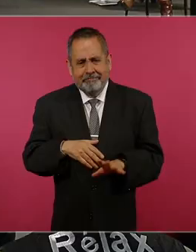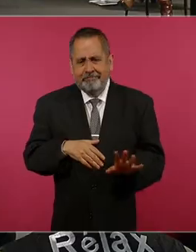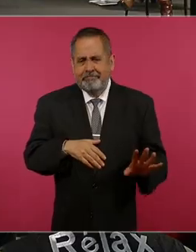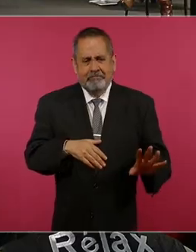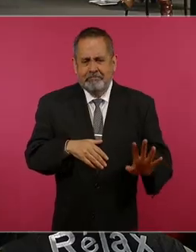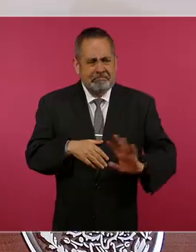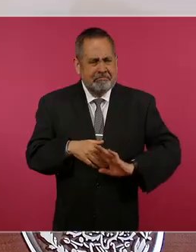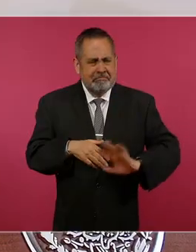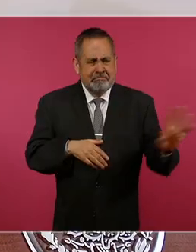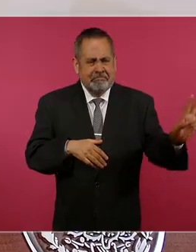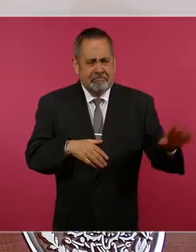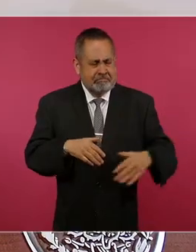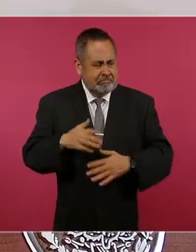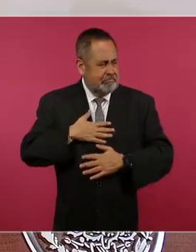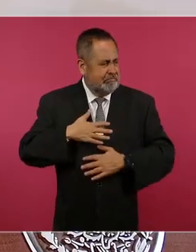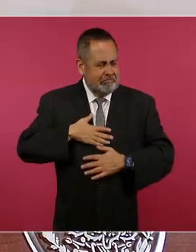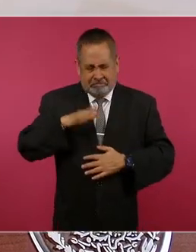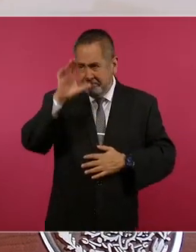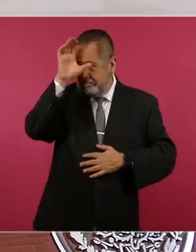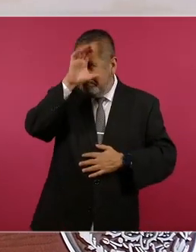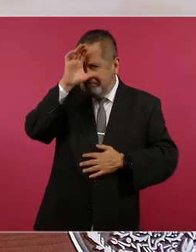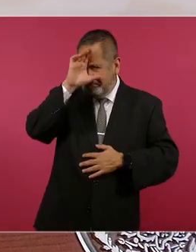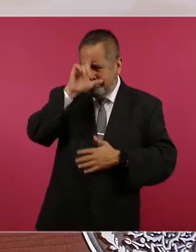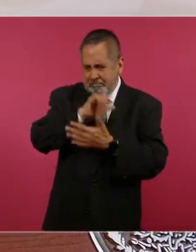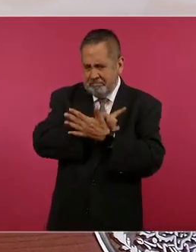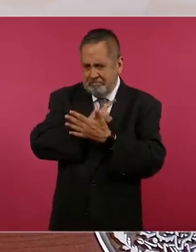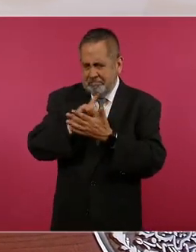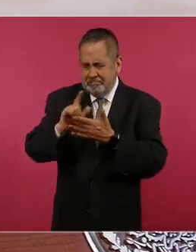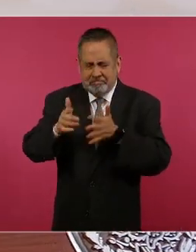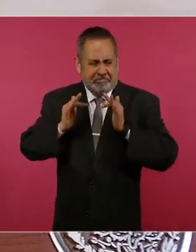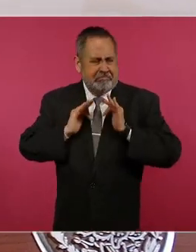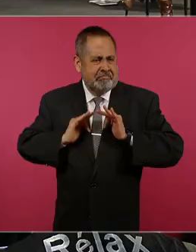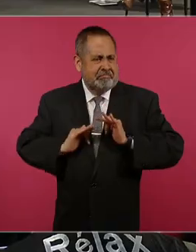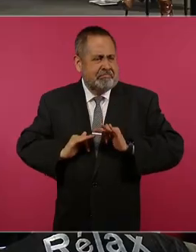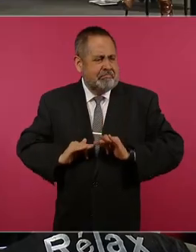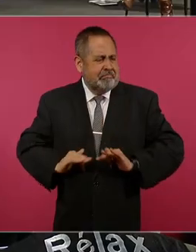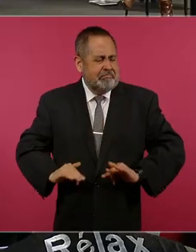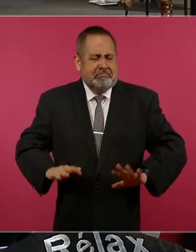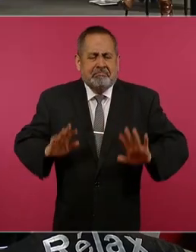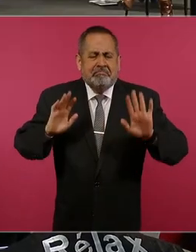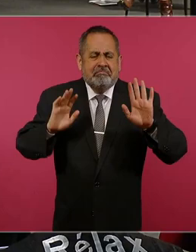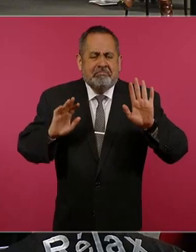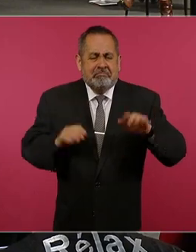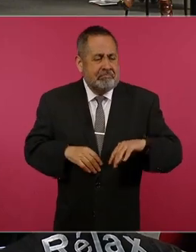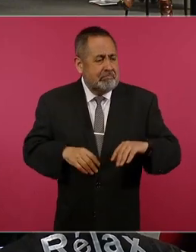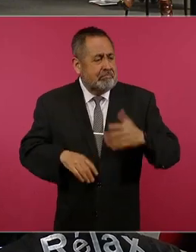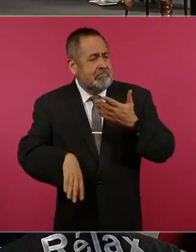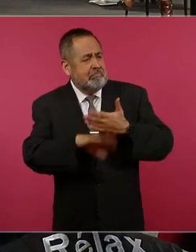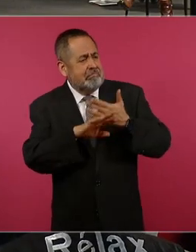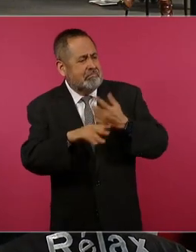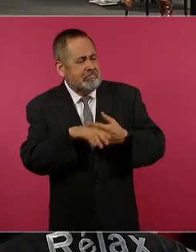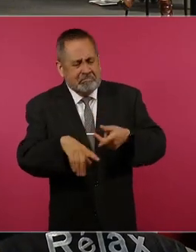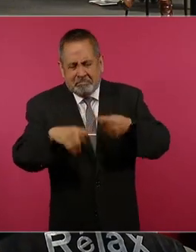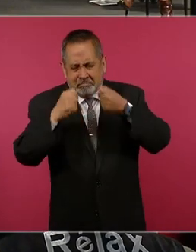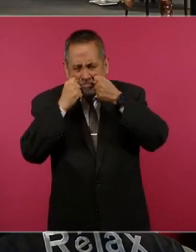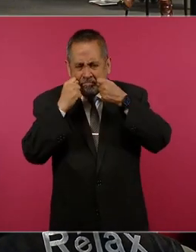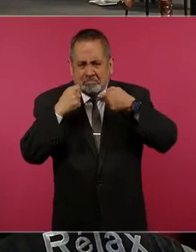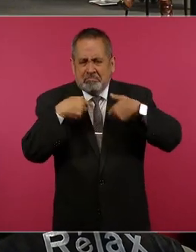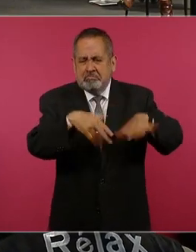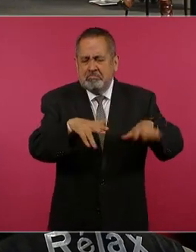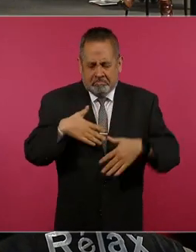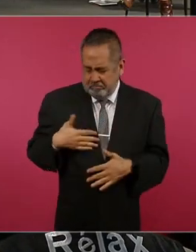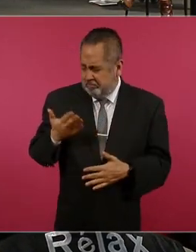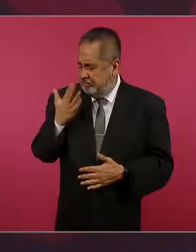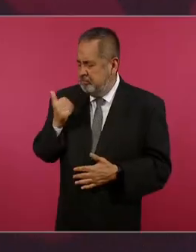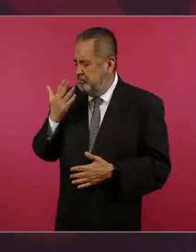Pero si tienes tu conciencia tranquila, ¿qué te puede importar? A mí